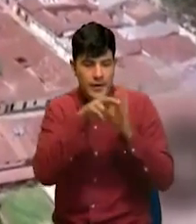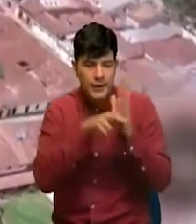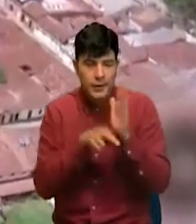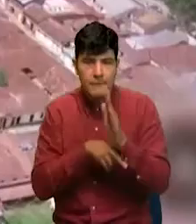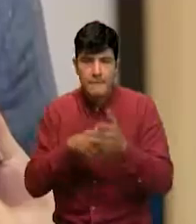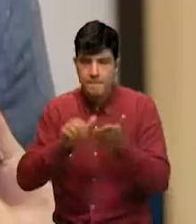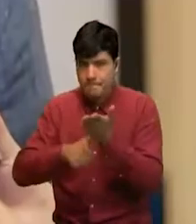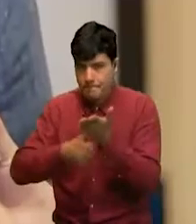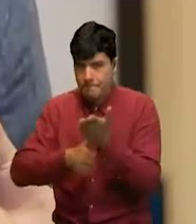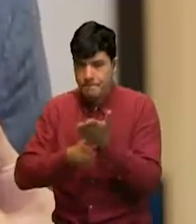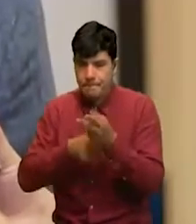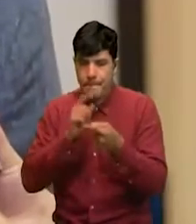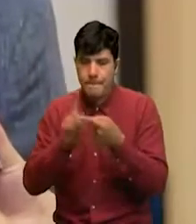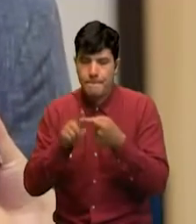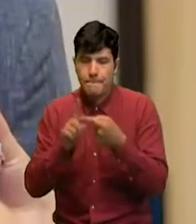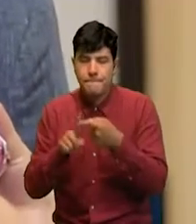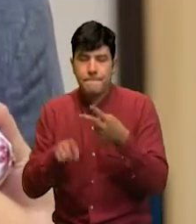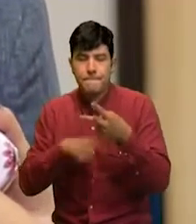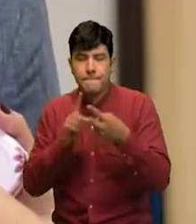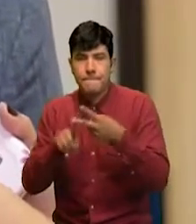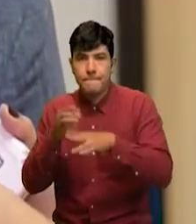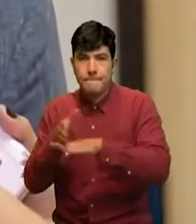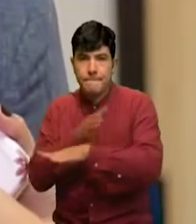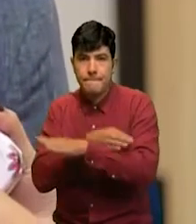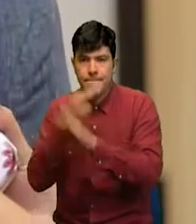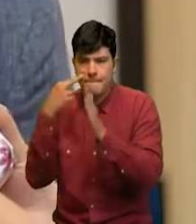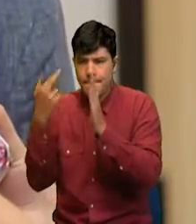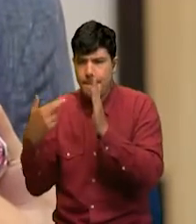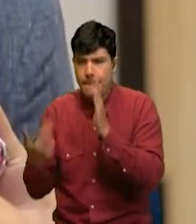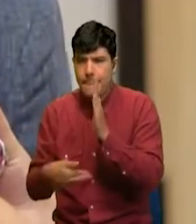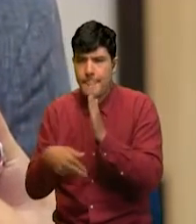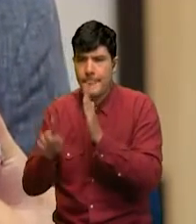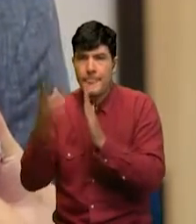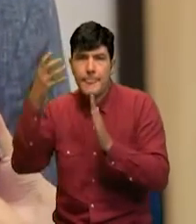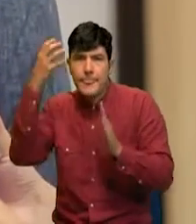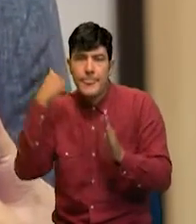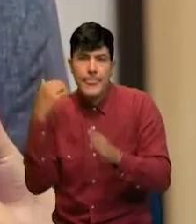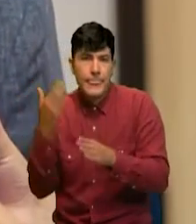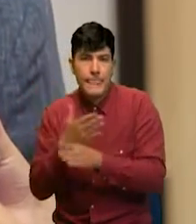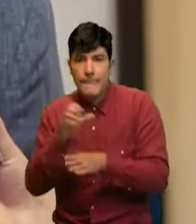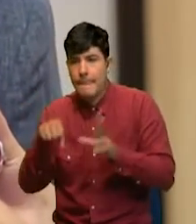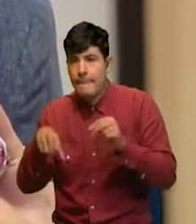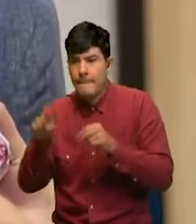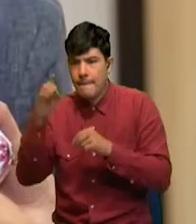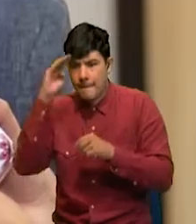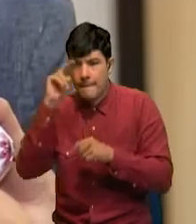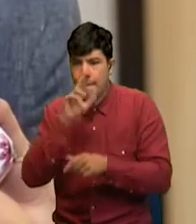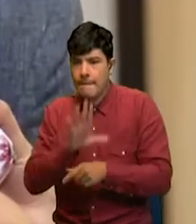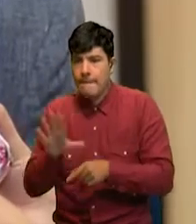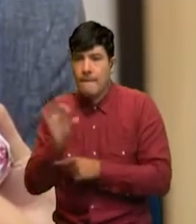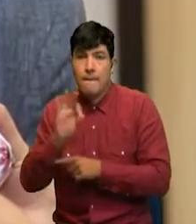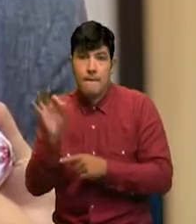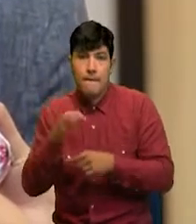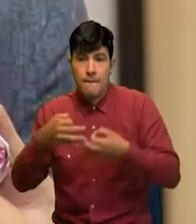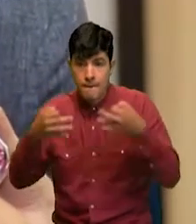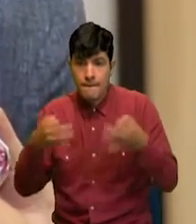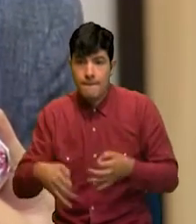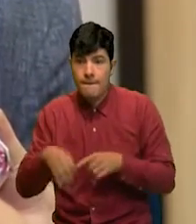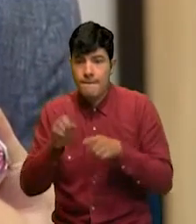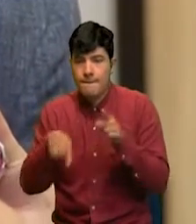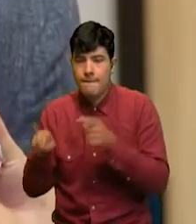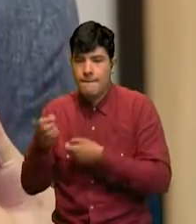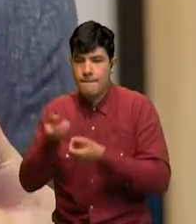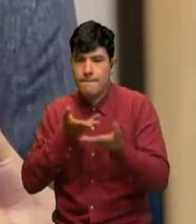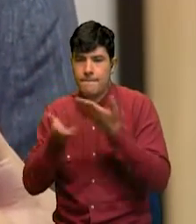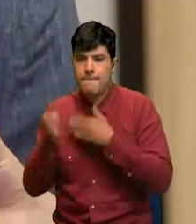y antes estar para verificar sus antecedentes y que efectivamente cumple con algunas condiciones que tenemos